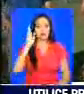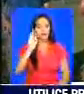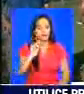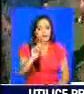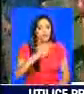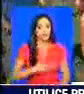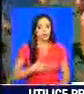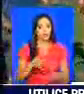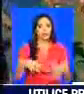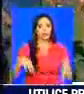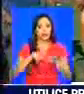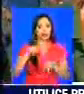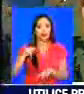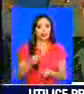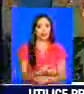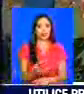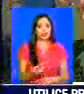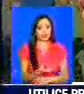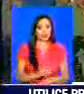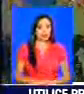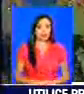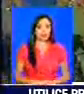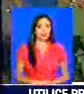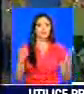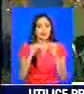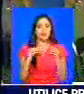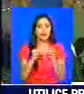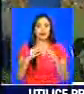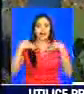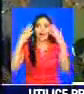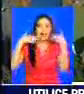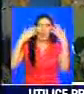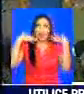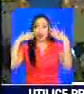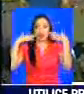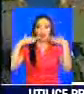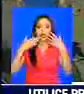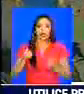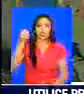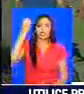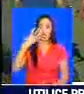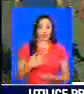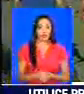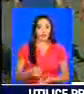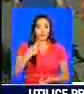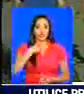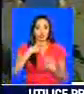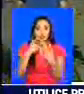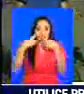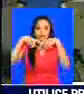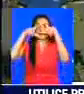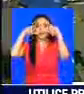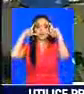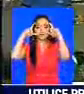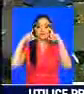tenga esas recomendaciones, sobre todo por las altas temperaturas y el inclemente sol que hacen las tardes. Yo me voy a poner mis gafas también para protegerme, porque